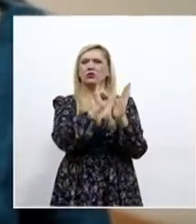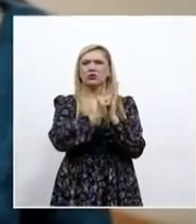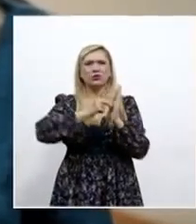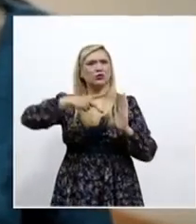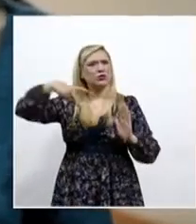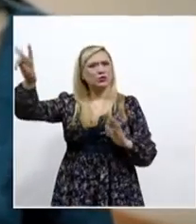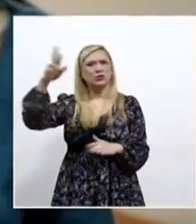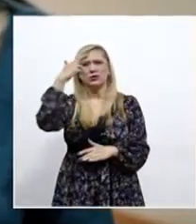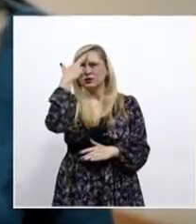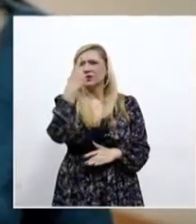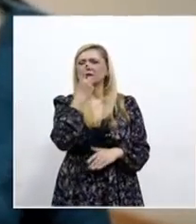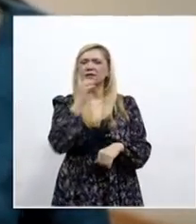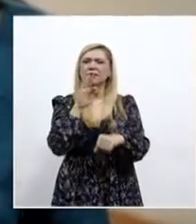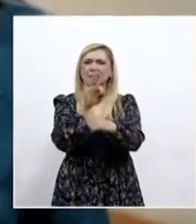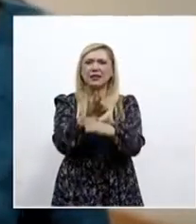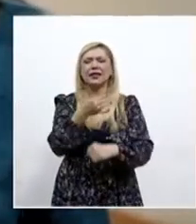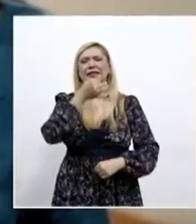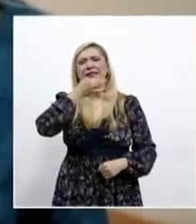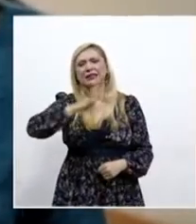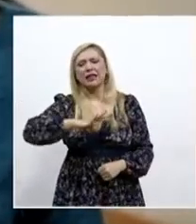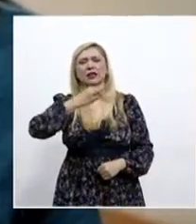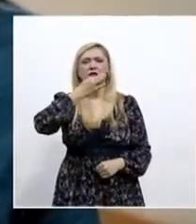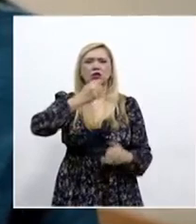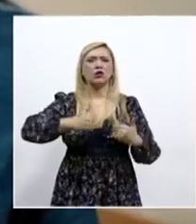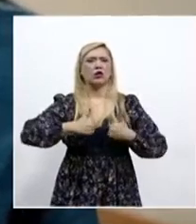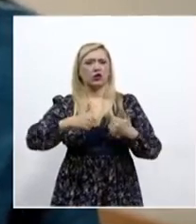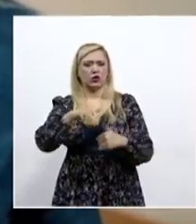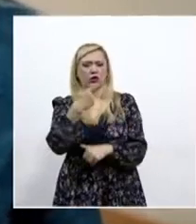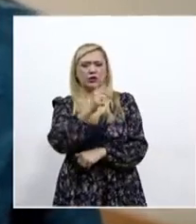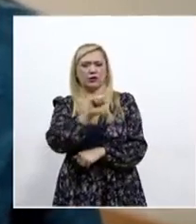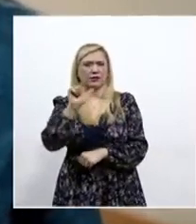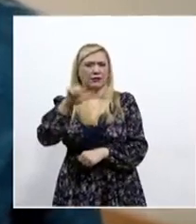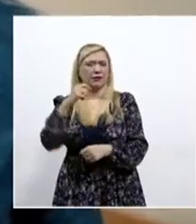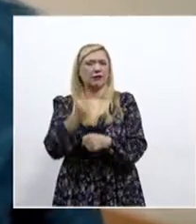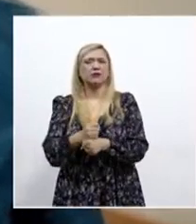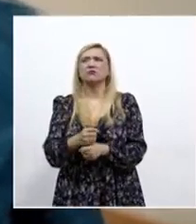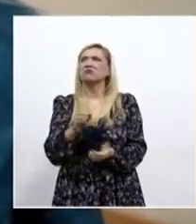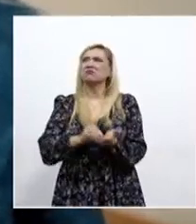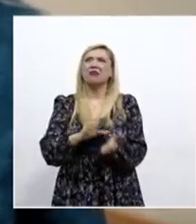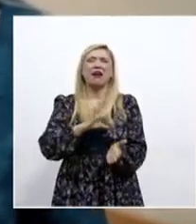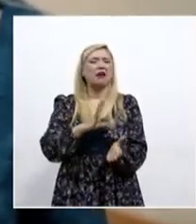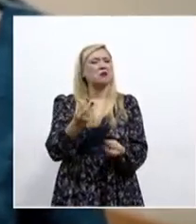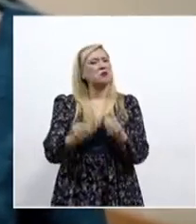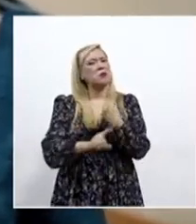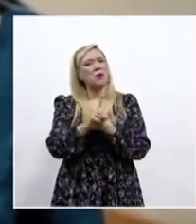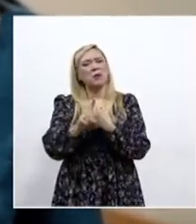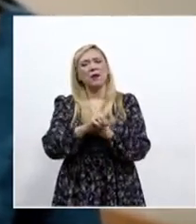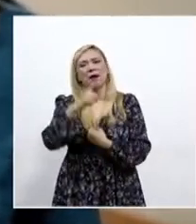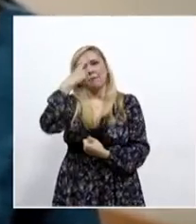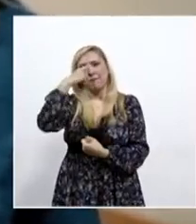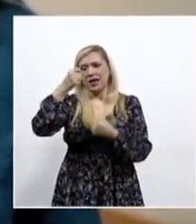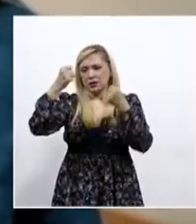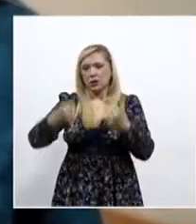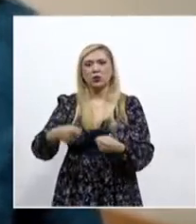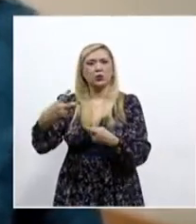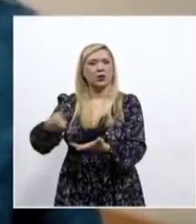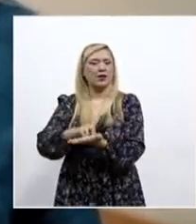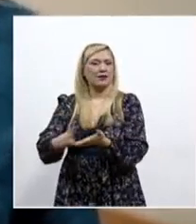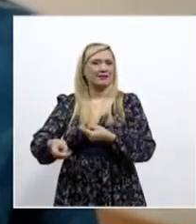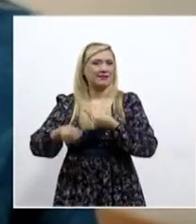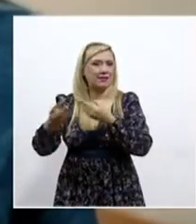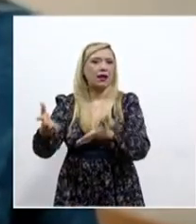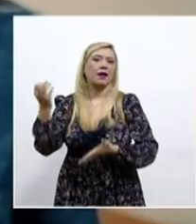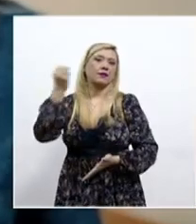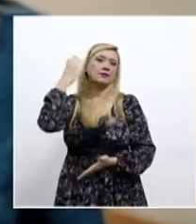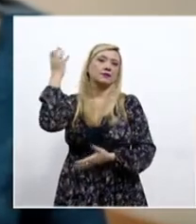de las Secretarías de Economía y del Trabajo en materia laboral y administrativa para que conozcan el quehacer de los juzgados